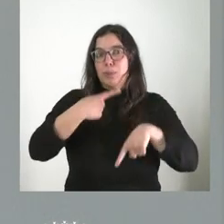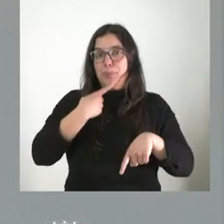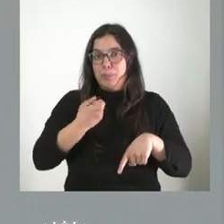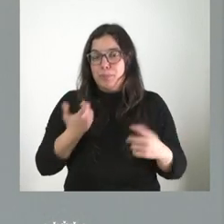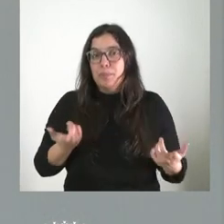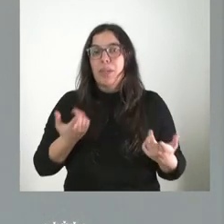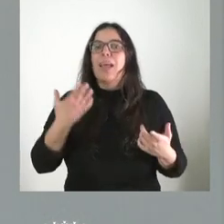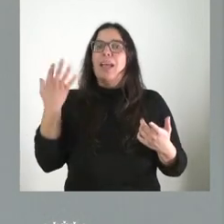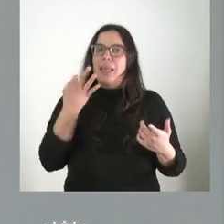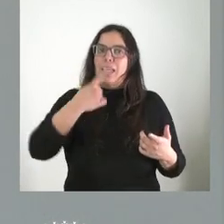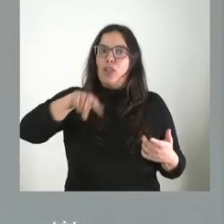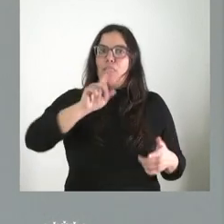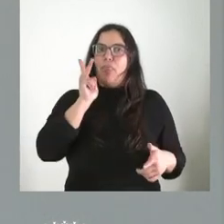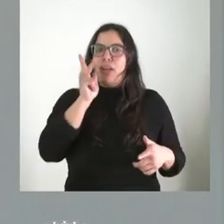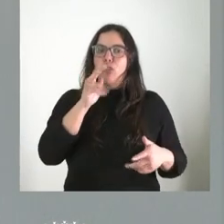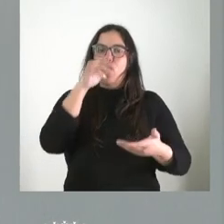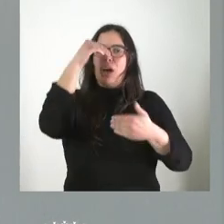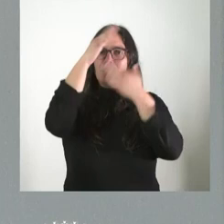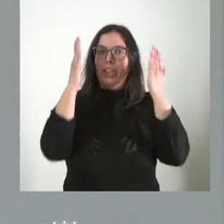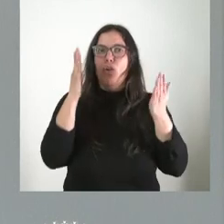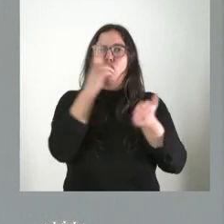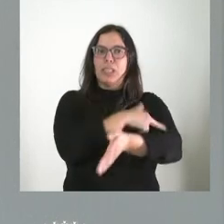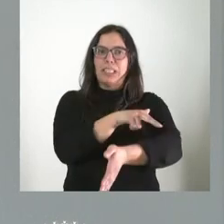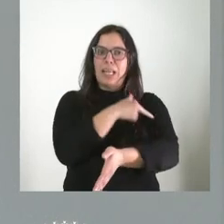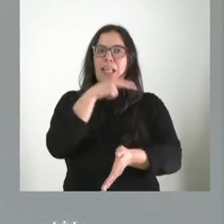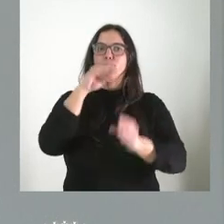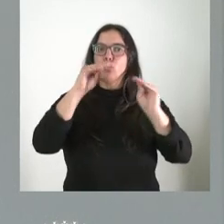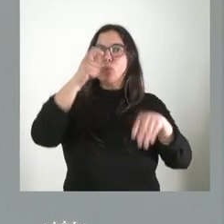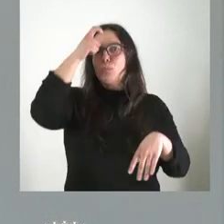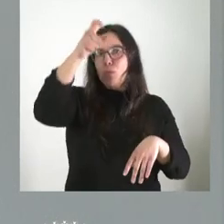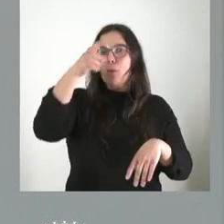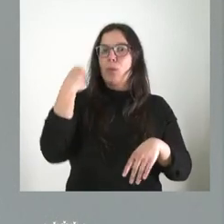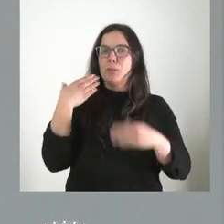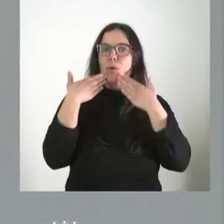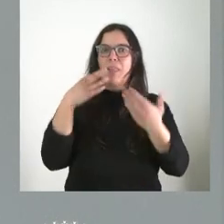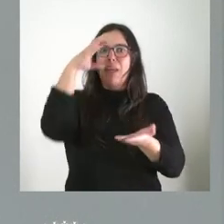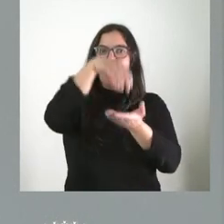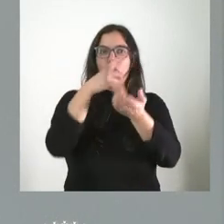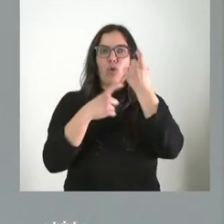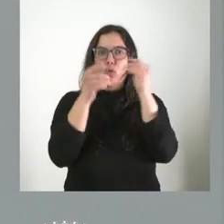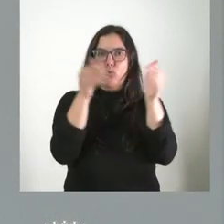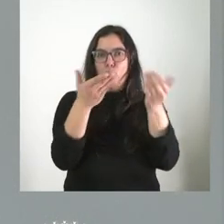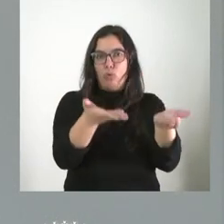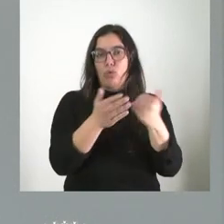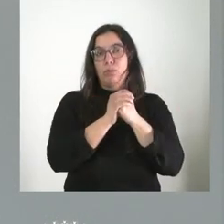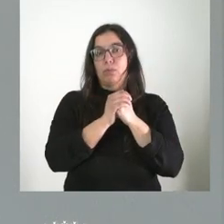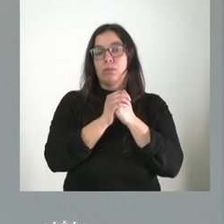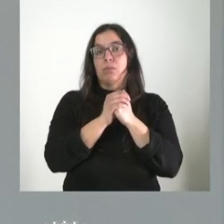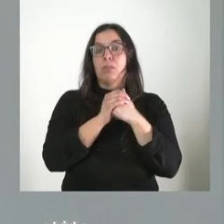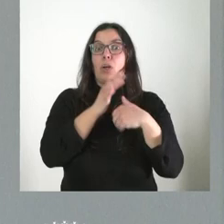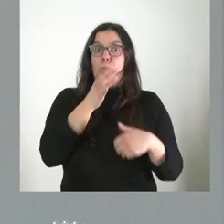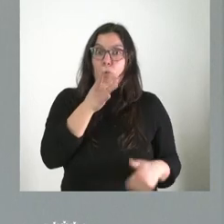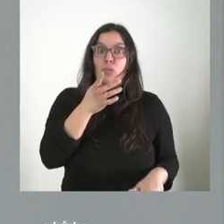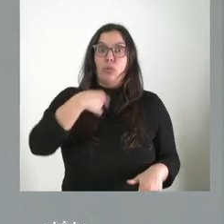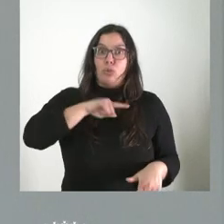que merecen que la asistencia sanitaria sea en su localidad a través del consultorio local que se dispone y por eso es lo que nosotros